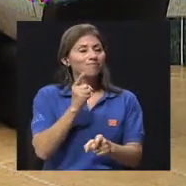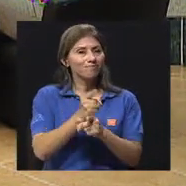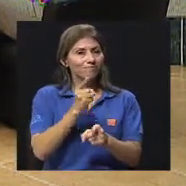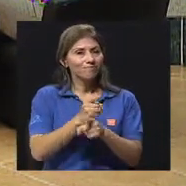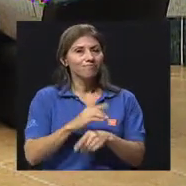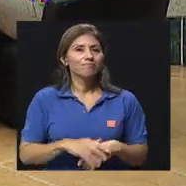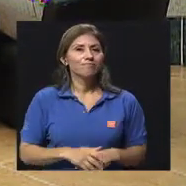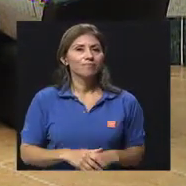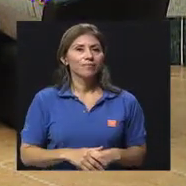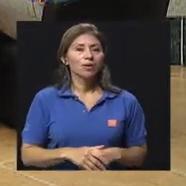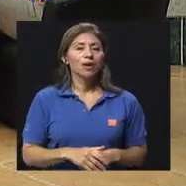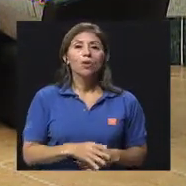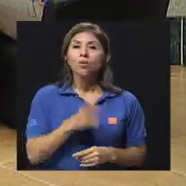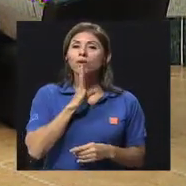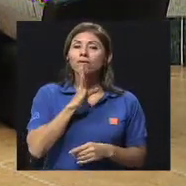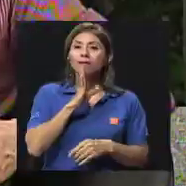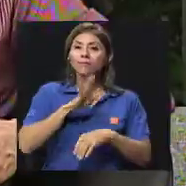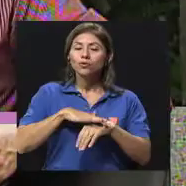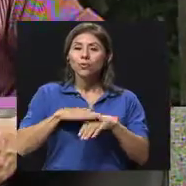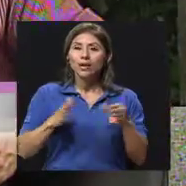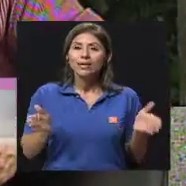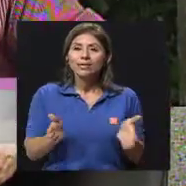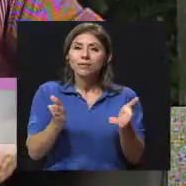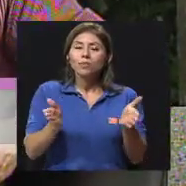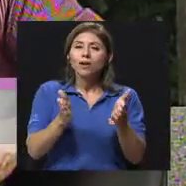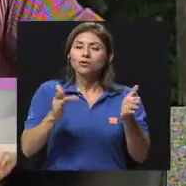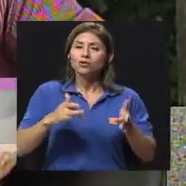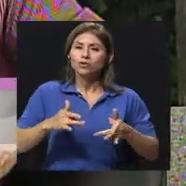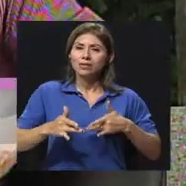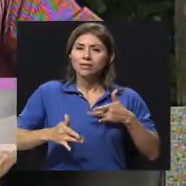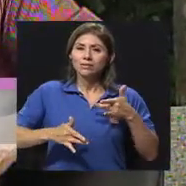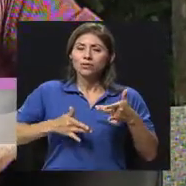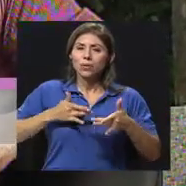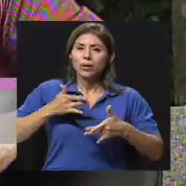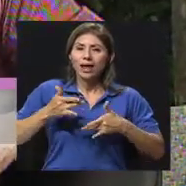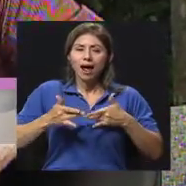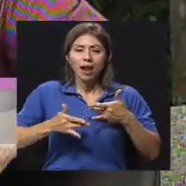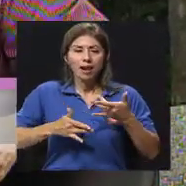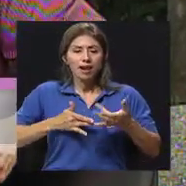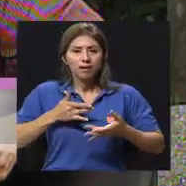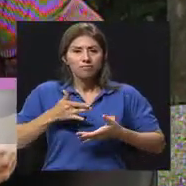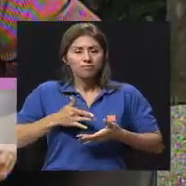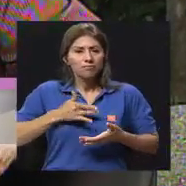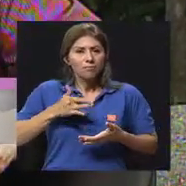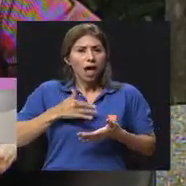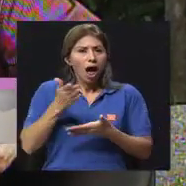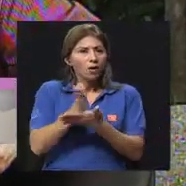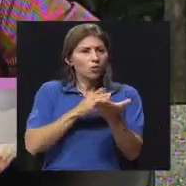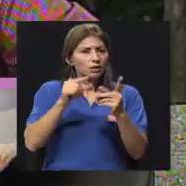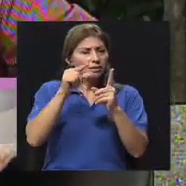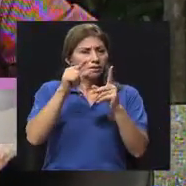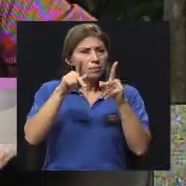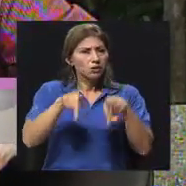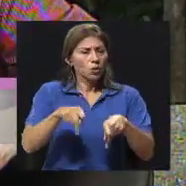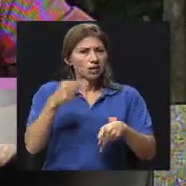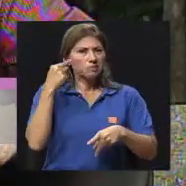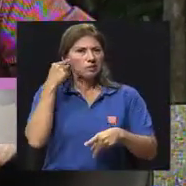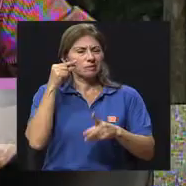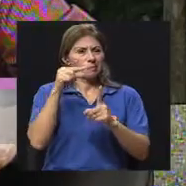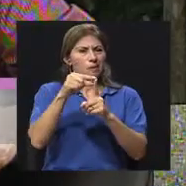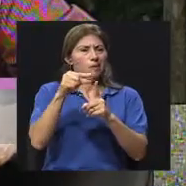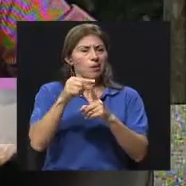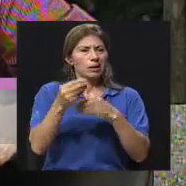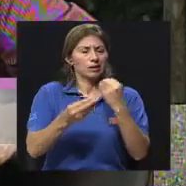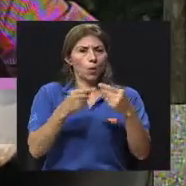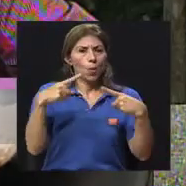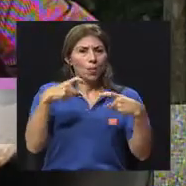de estimulación sensorial, de pronto la palabra suena un poquito complicada para algunas personas, sí. Podría ser. Y uno dice, bueno,